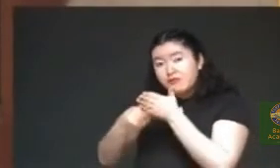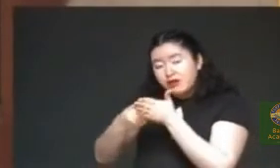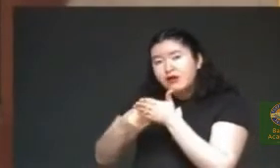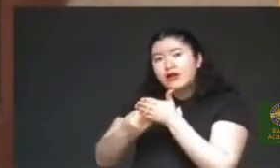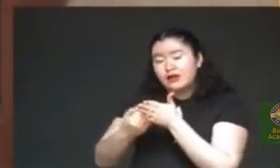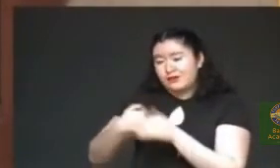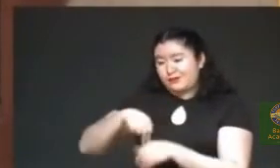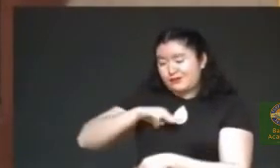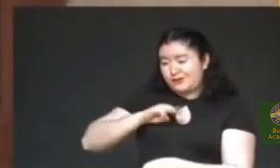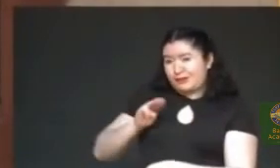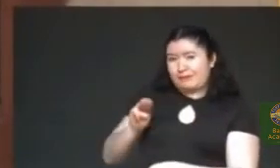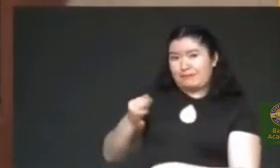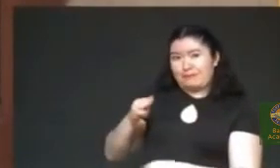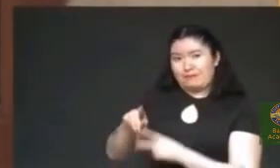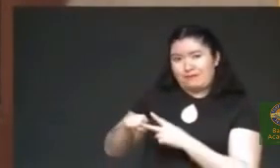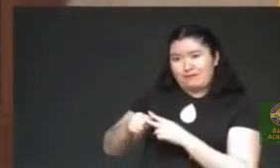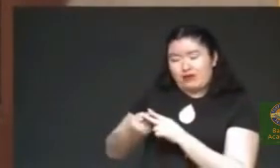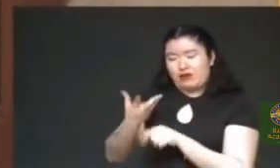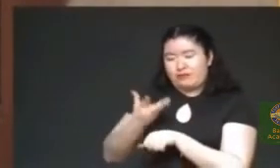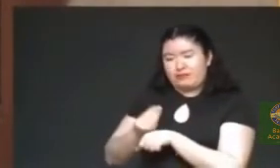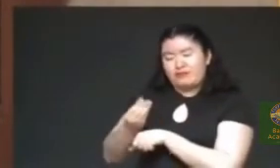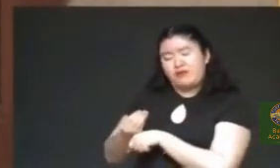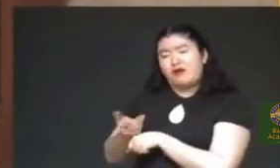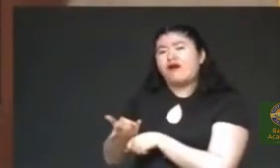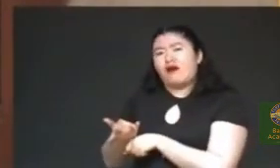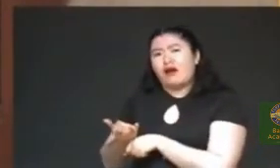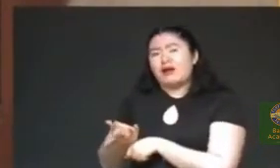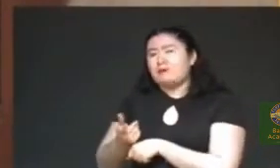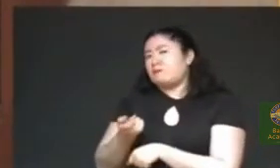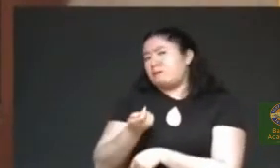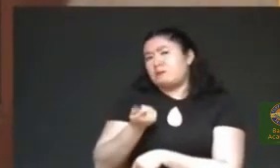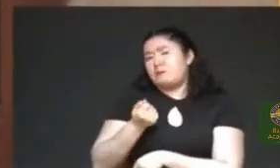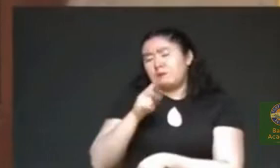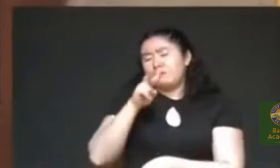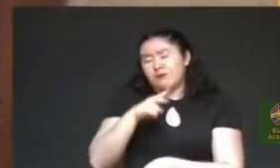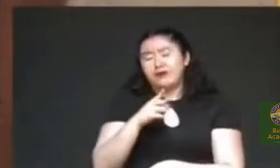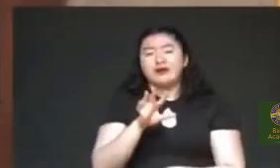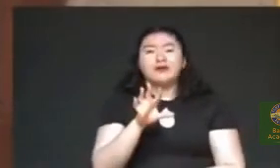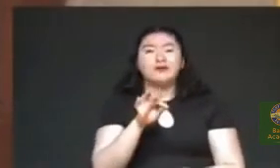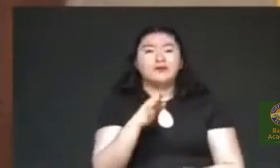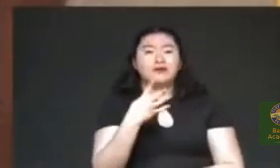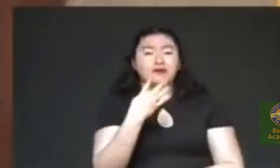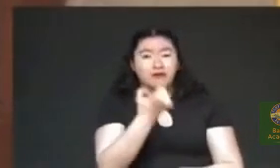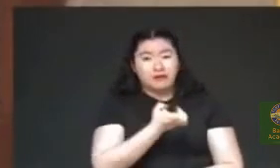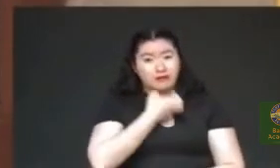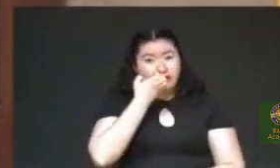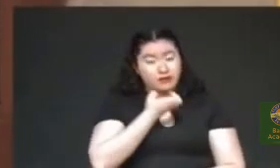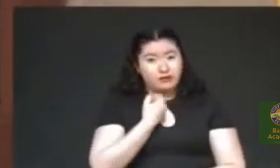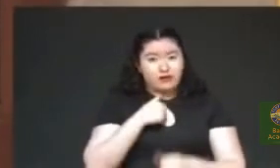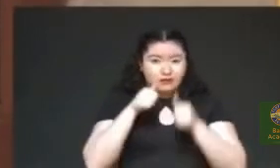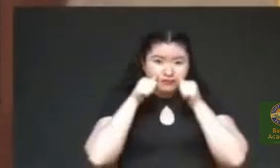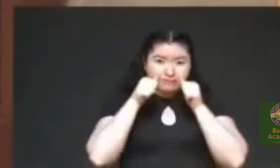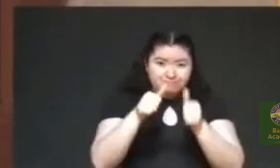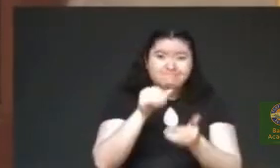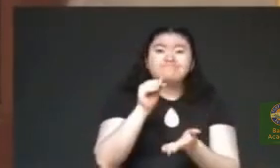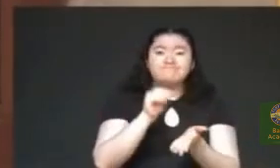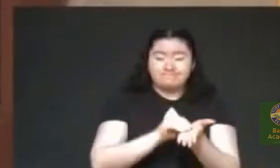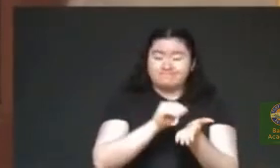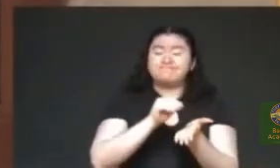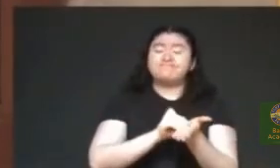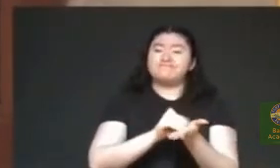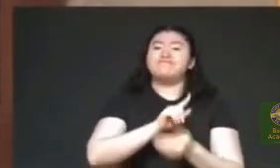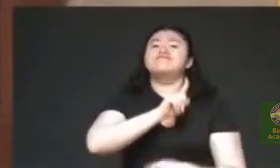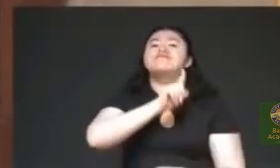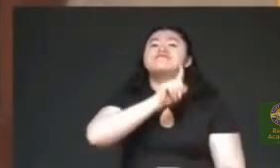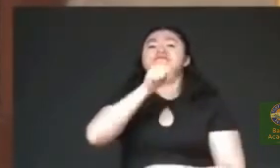400 escuelas que estaban en mal estado. Entonces todavía se trabaja en 44 escuelas y en todo caso pues ya se hará